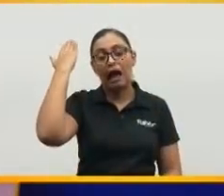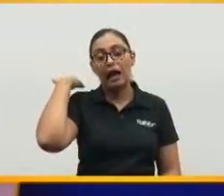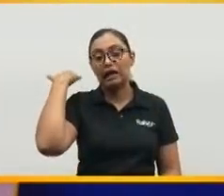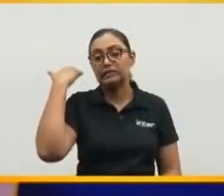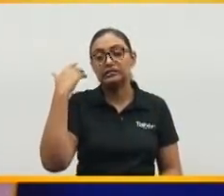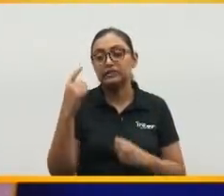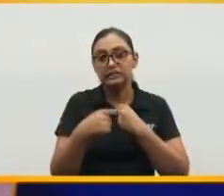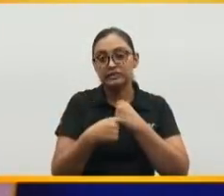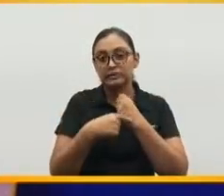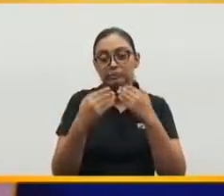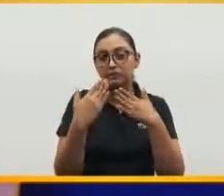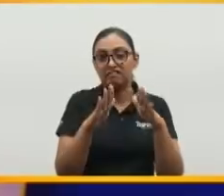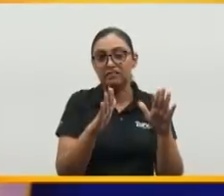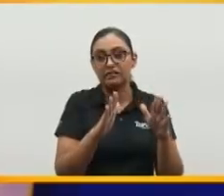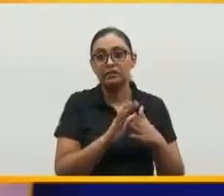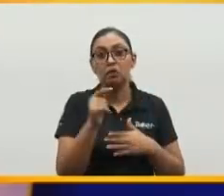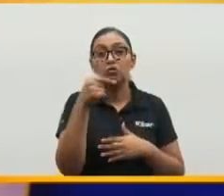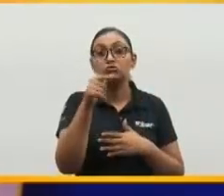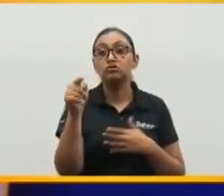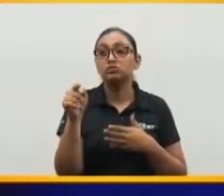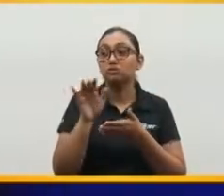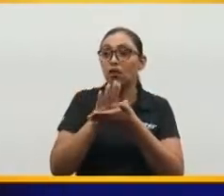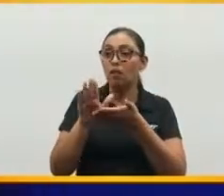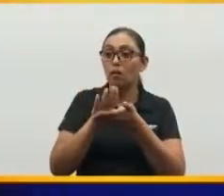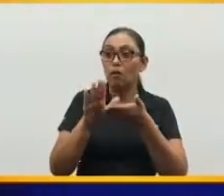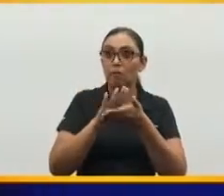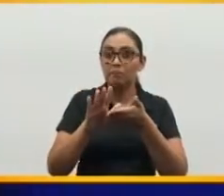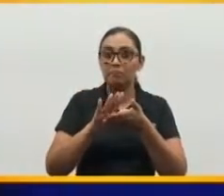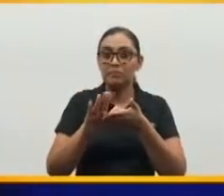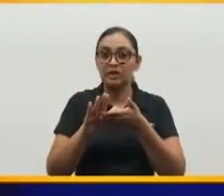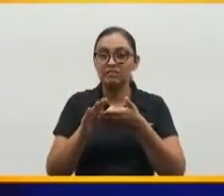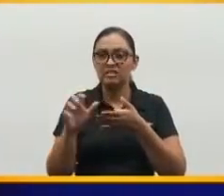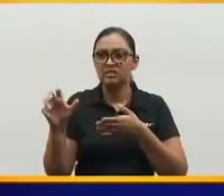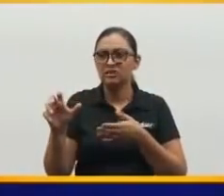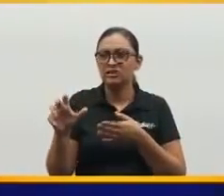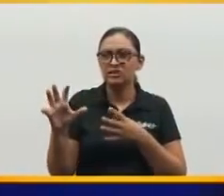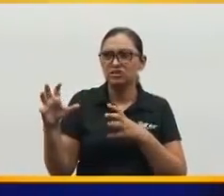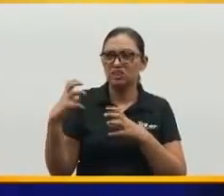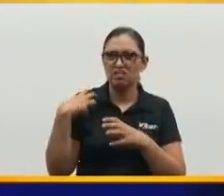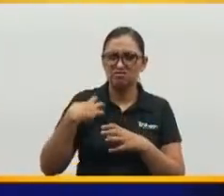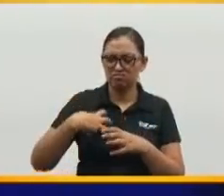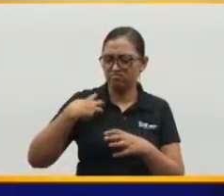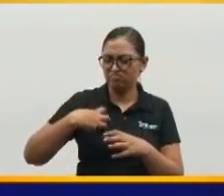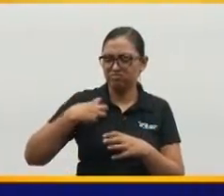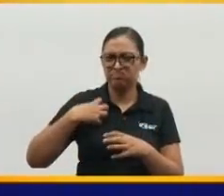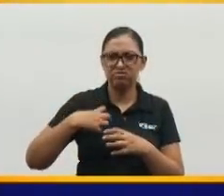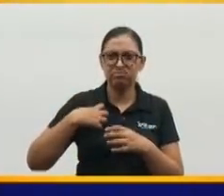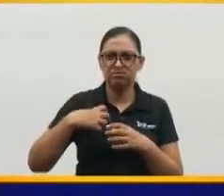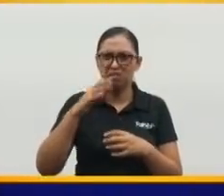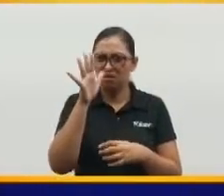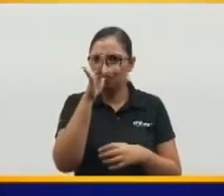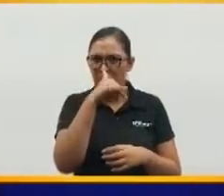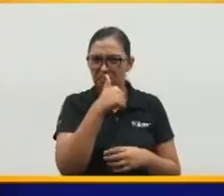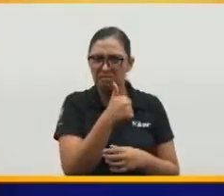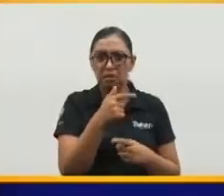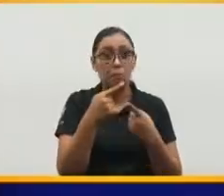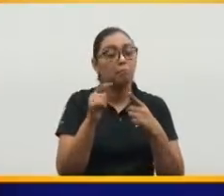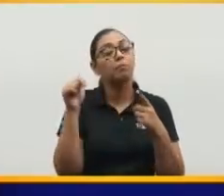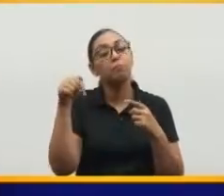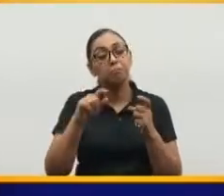atrás. Usted compraba un gran churute así como que era pato, ¿verdad? Y lo cortaba y de volada le caían semillas a